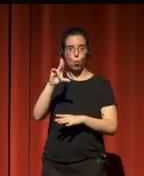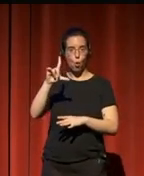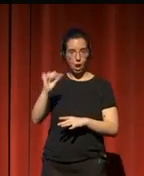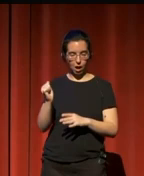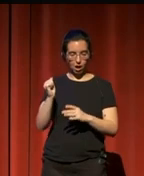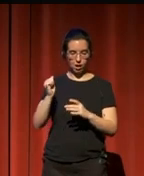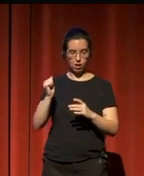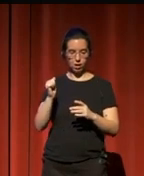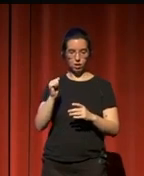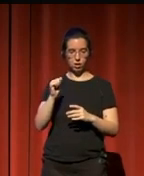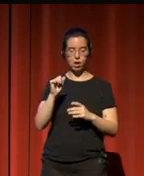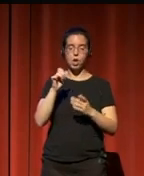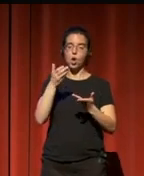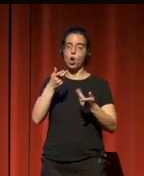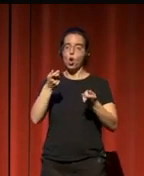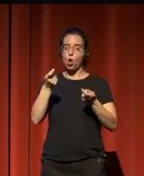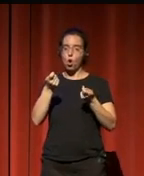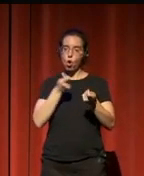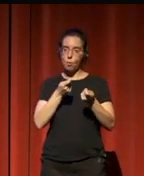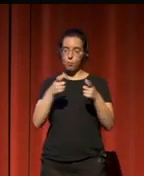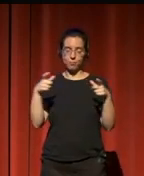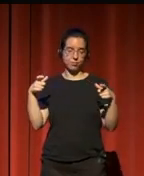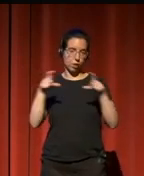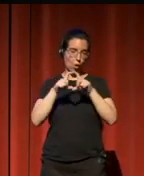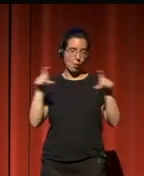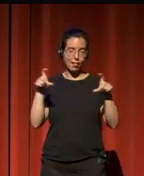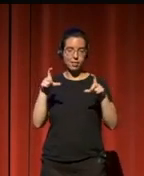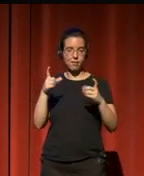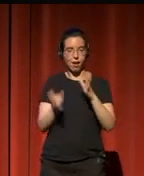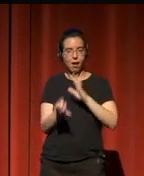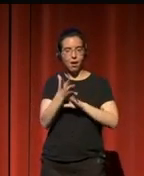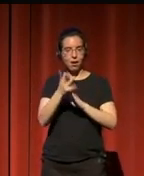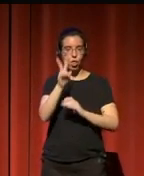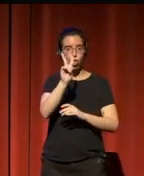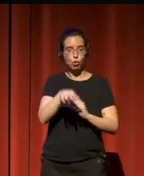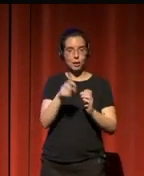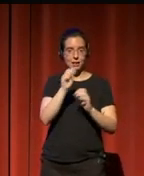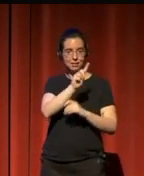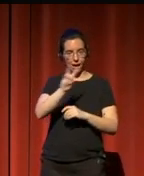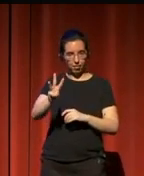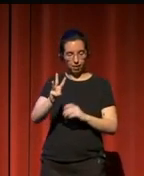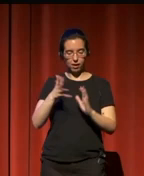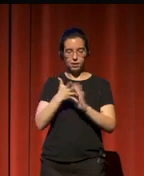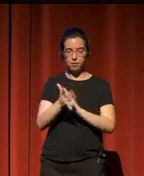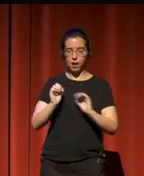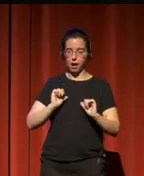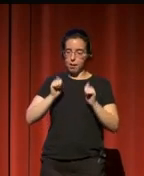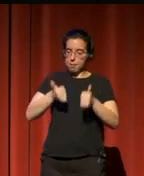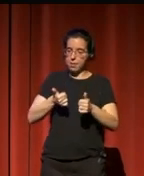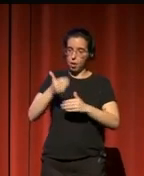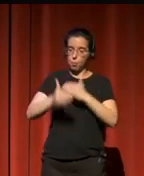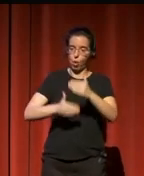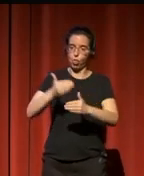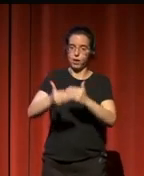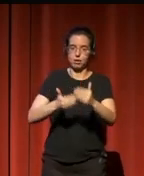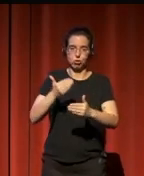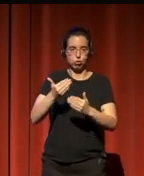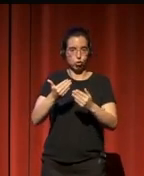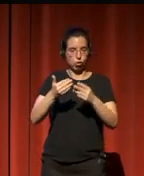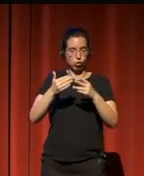Cooperativa de sociología nacida en 2013 y que se dedica a impulsar procesos de acción comunitaria y a realizar